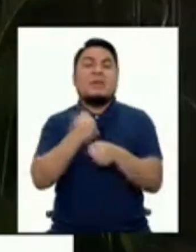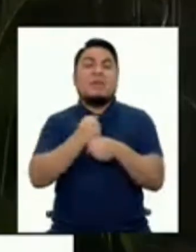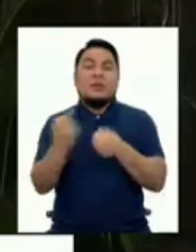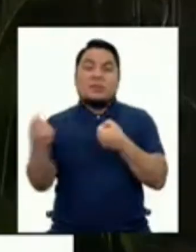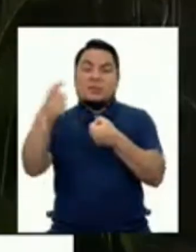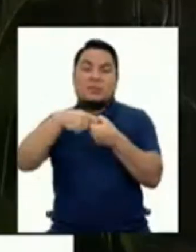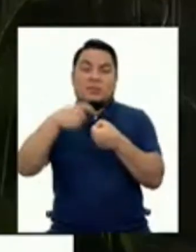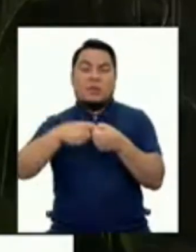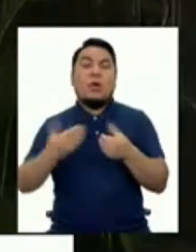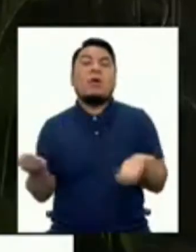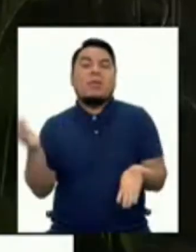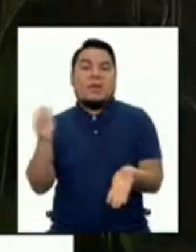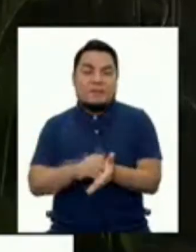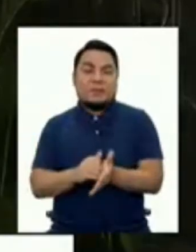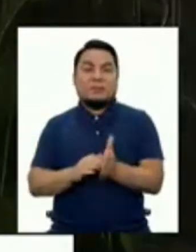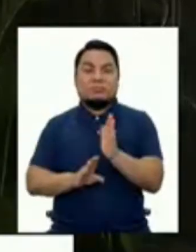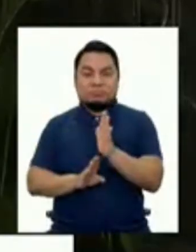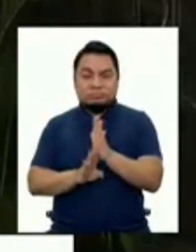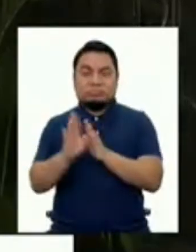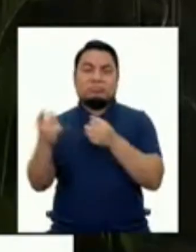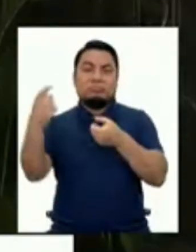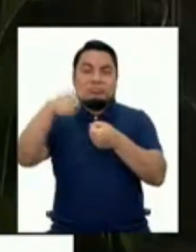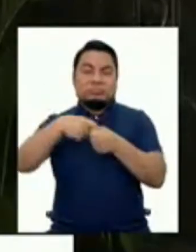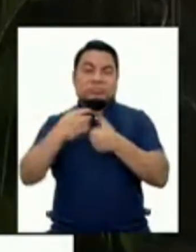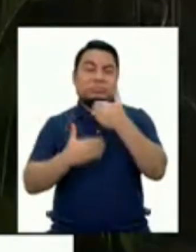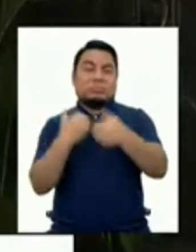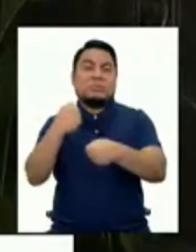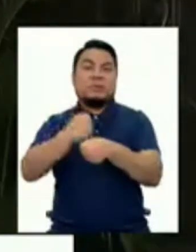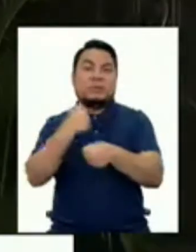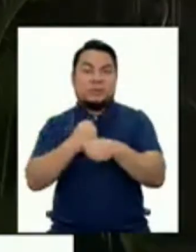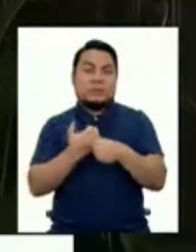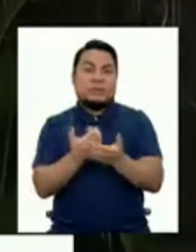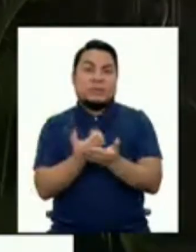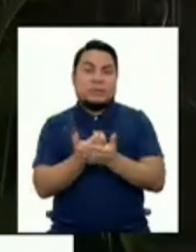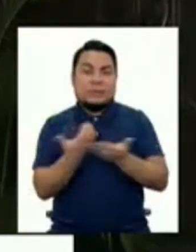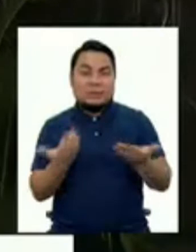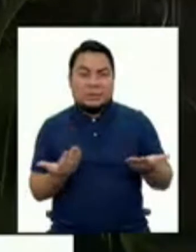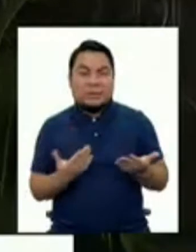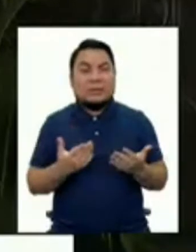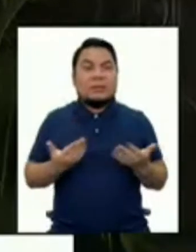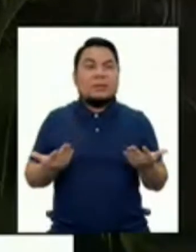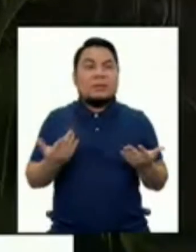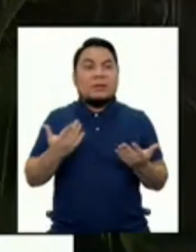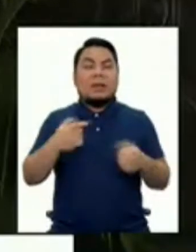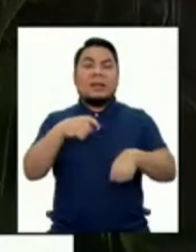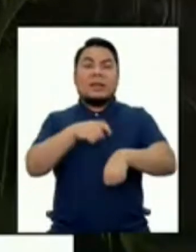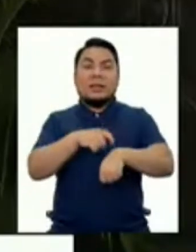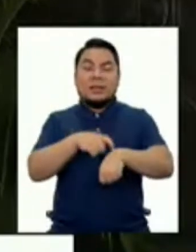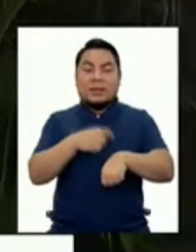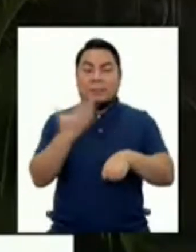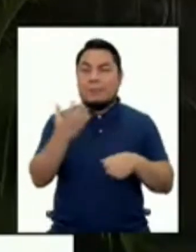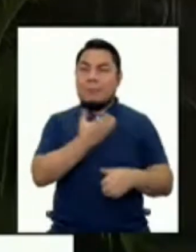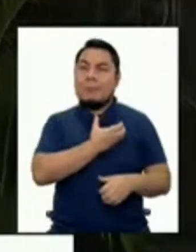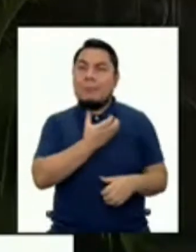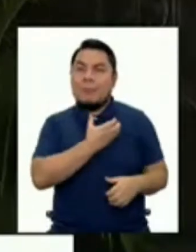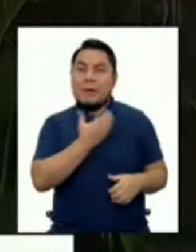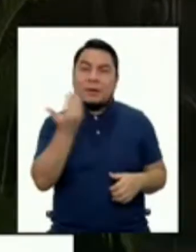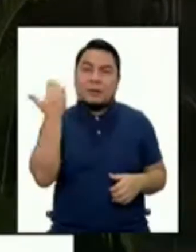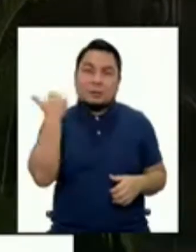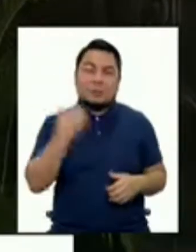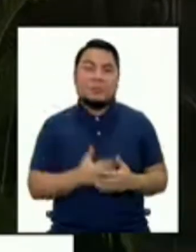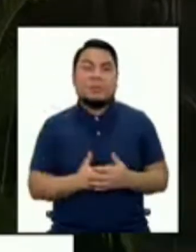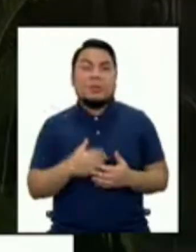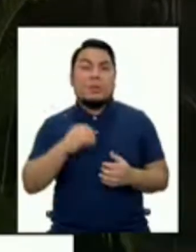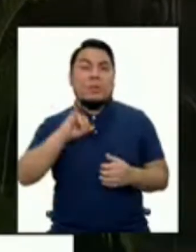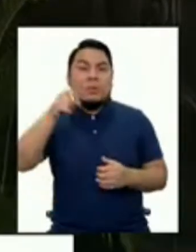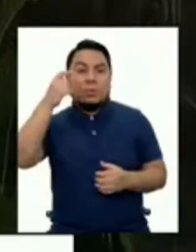trabajo que nuevamente se han incorporado al sistema económico a partir de mayo